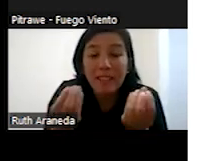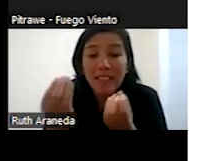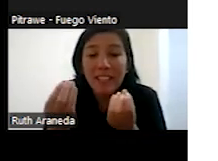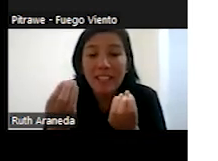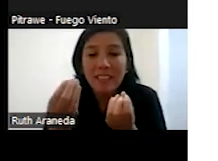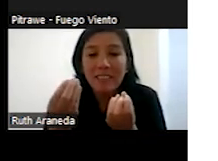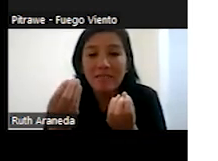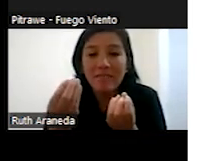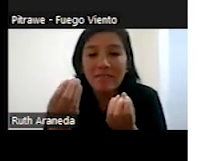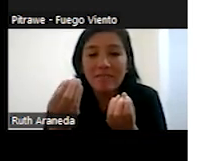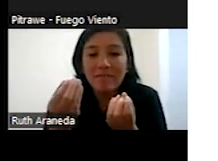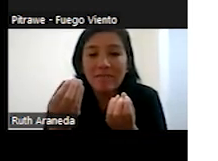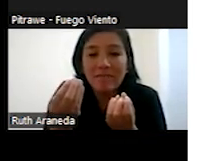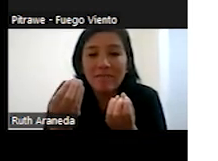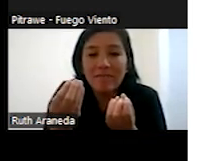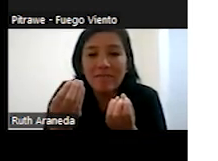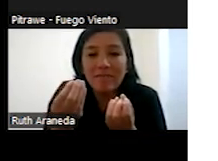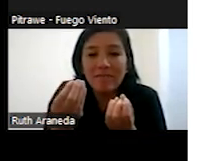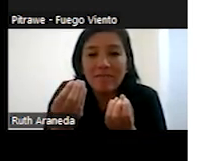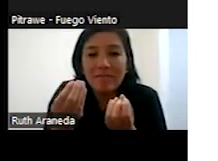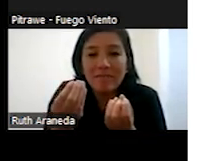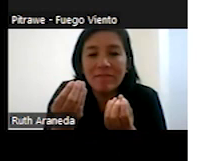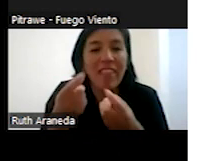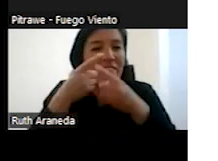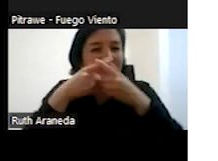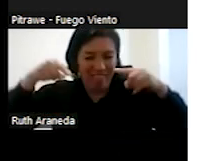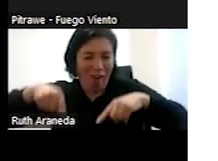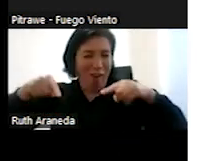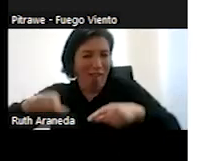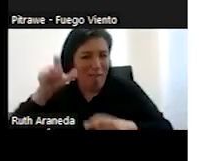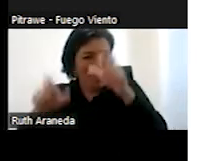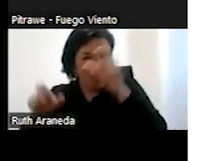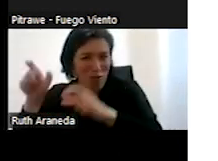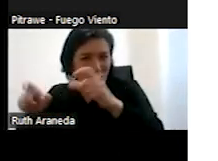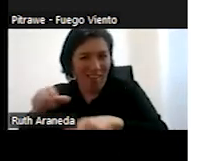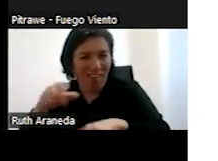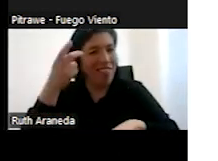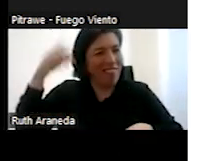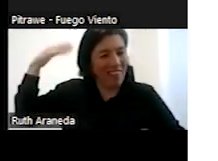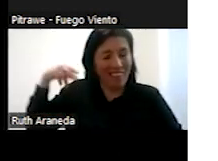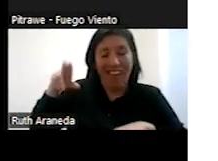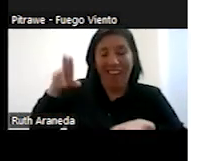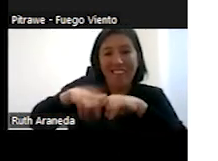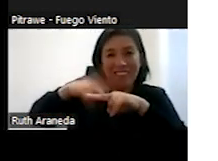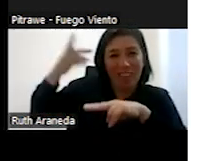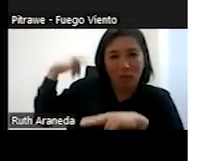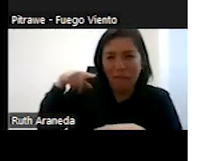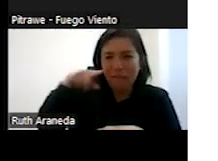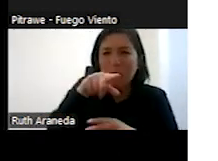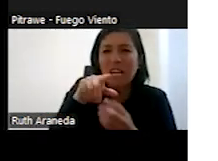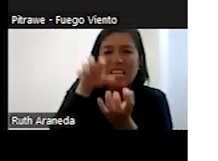escapa totalmente al tipo de desgaste dental presente en la oclusión normal de los